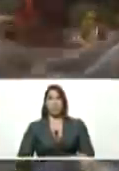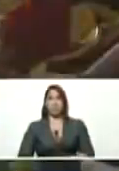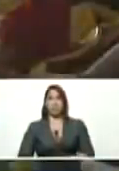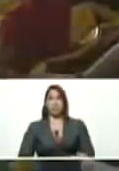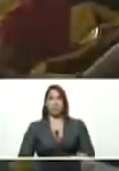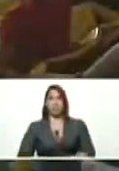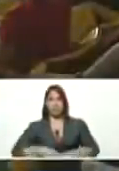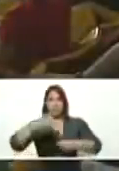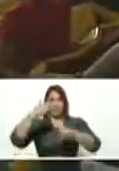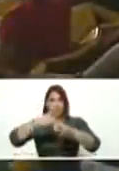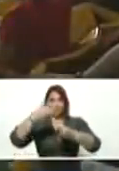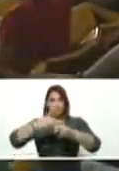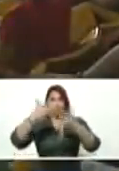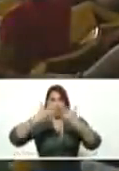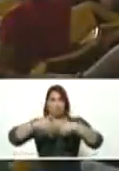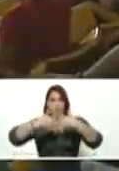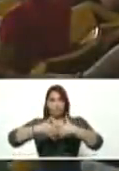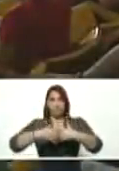besa